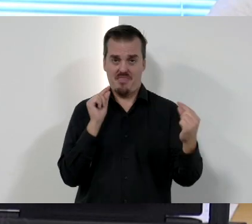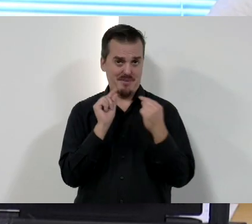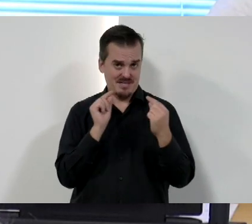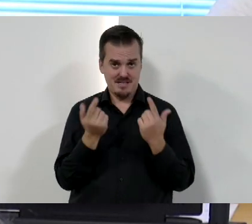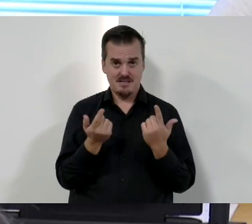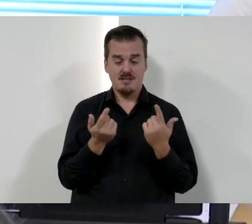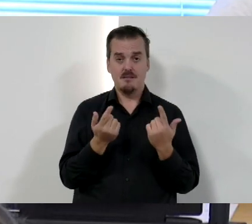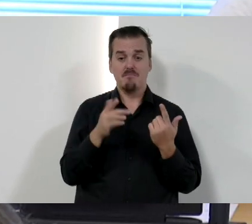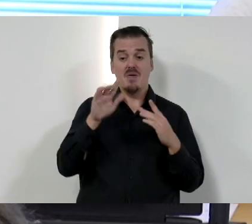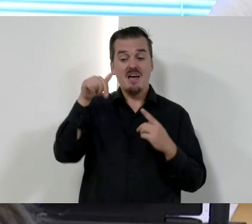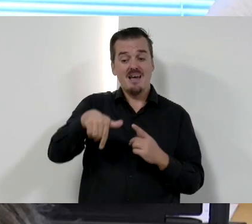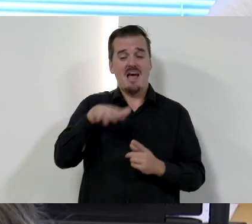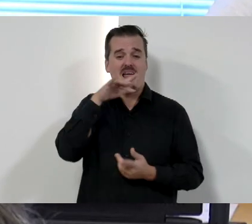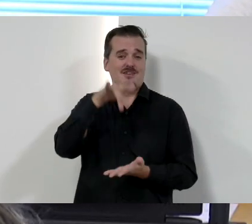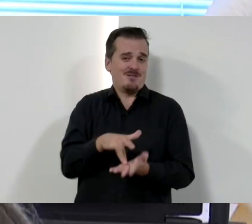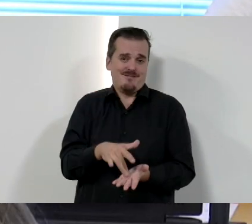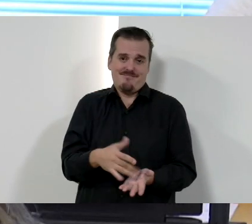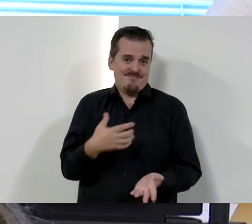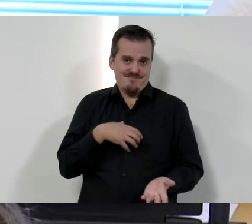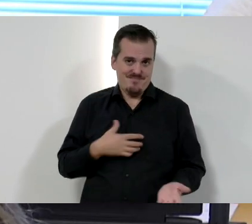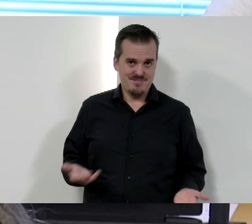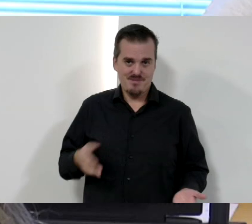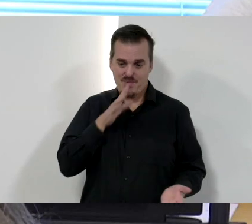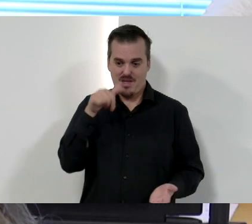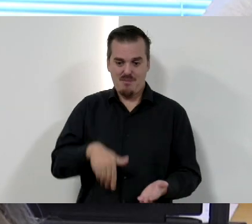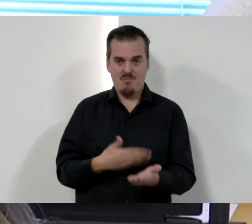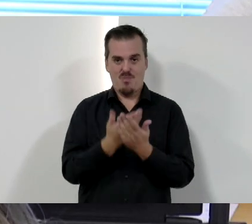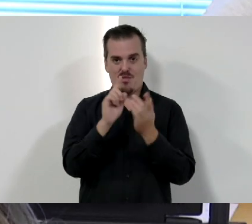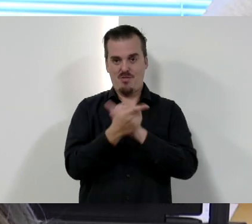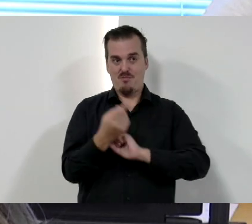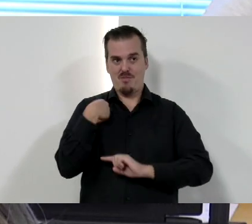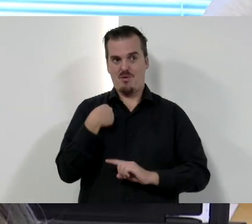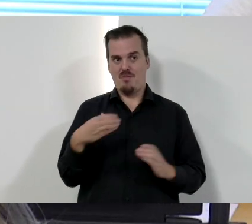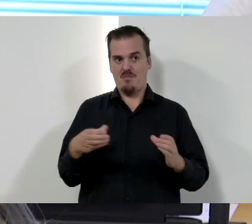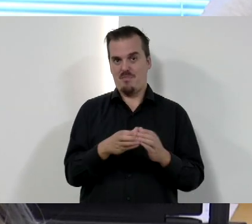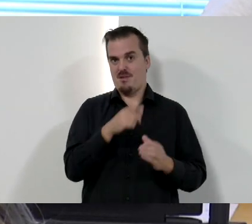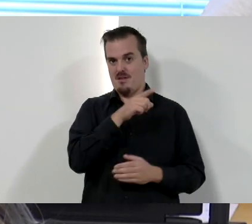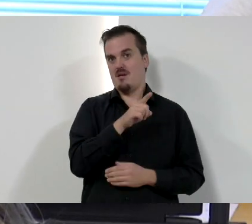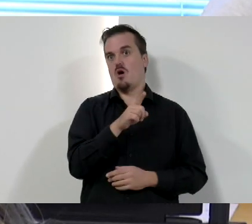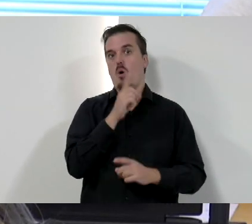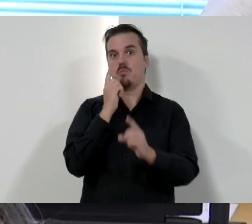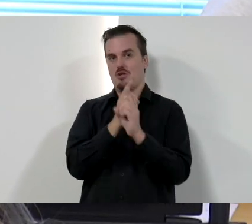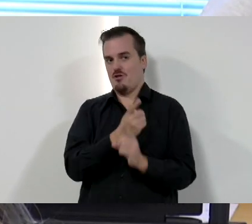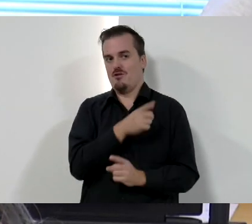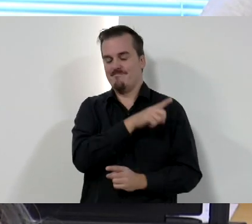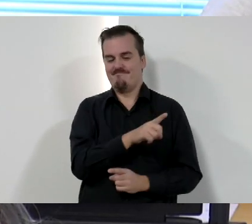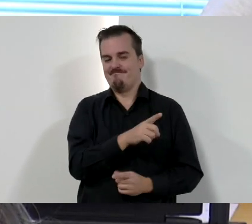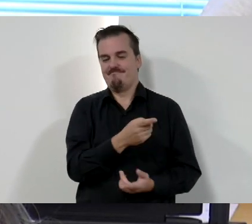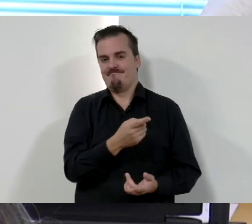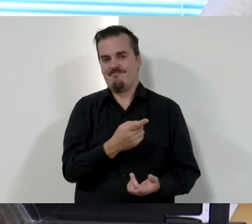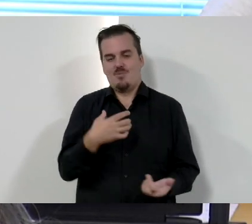para poder hacerlo a propuesta de una moción del partido de la oposición. Por tanto, nuestra intervención va a servir